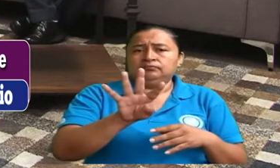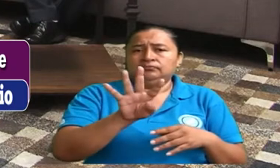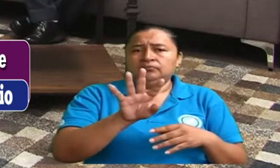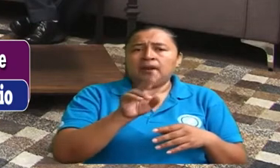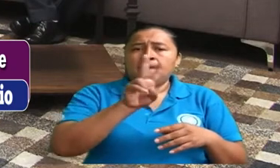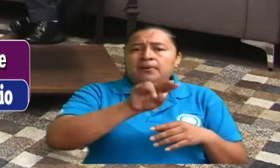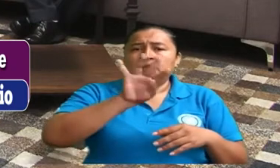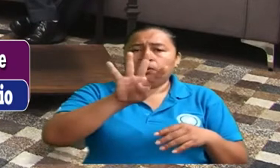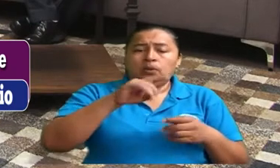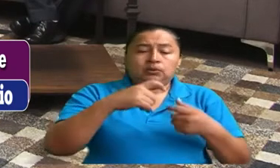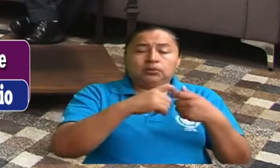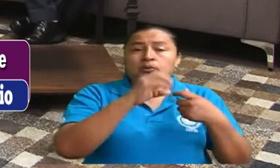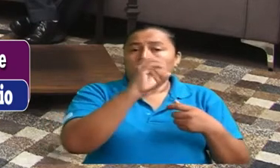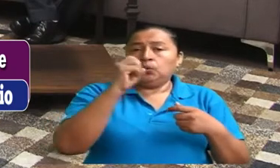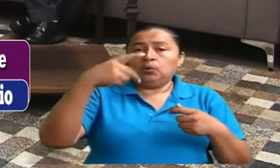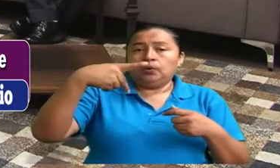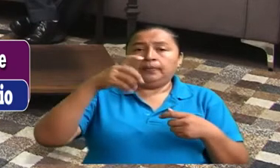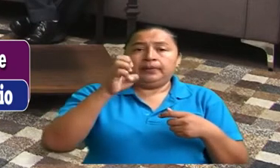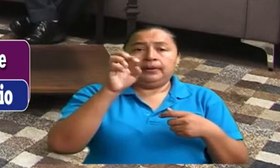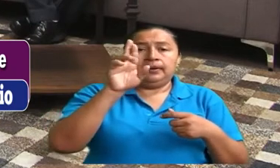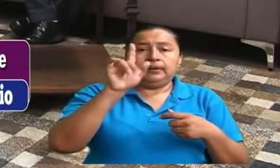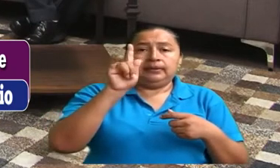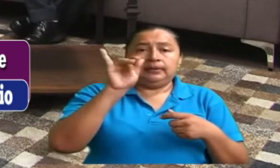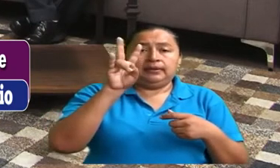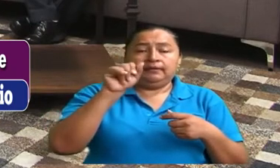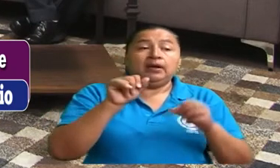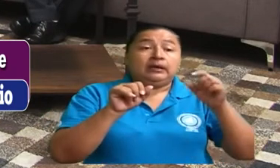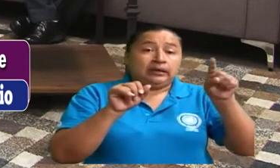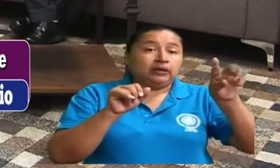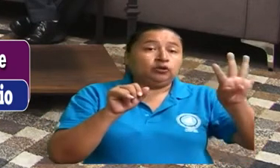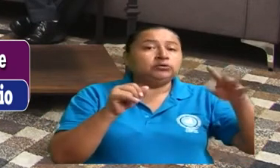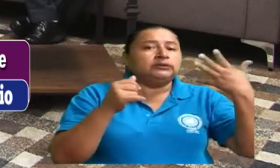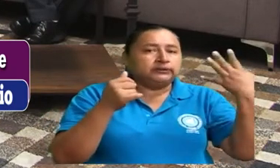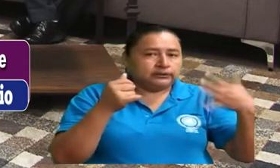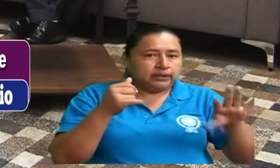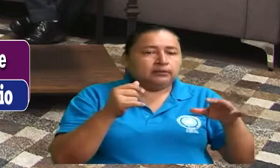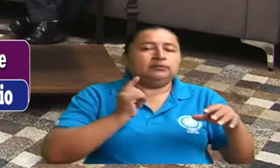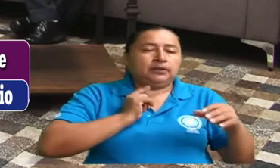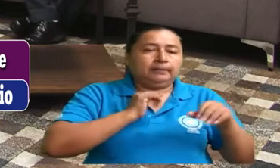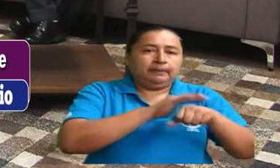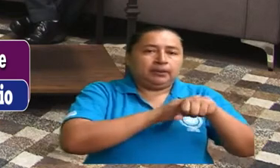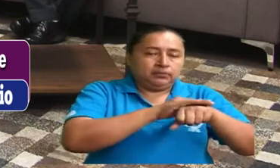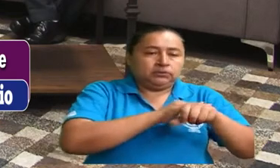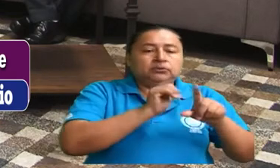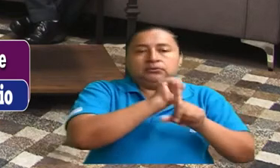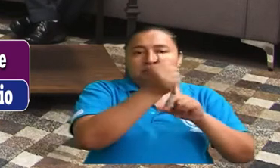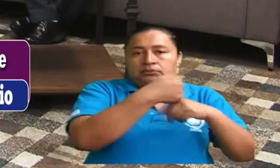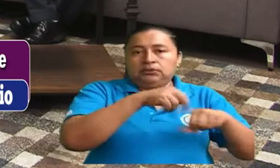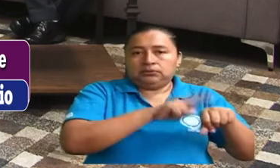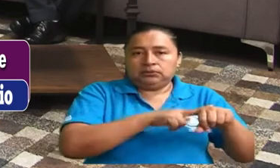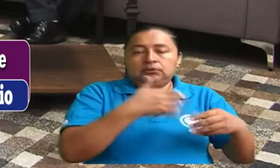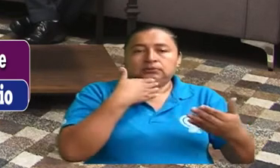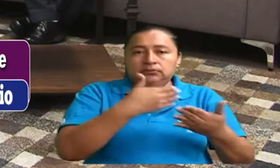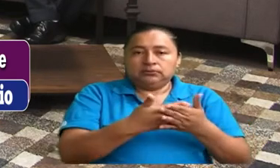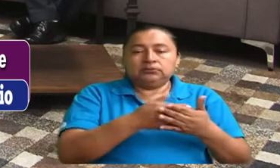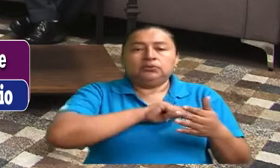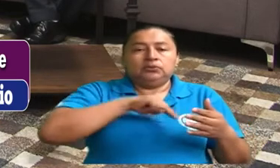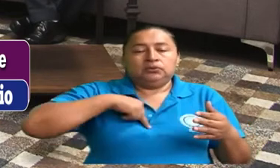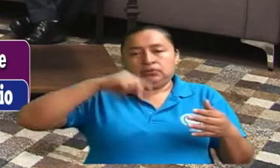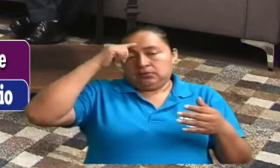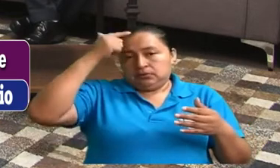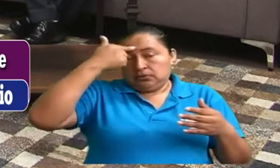24 cooperativas. De estas 24 ya están 14 legalizadas legalmente con personería jurídica, gracias a nuestro